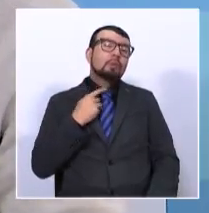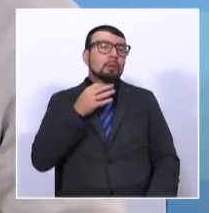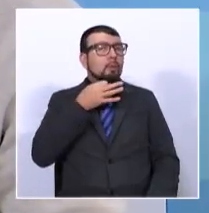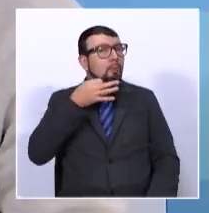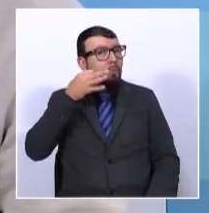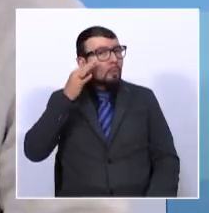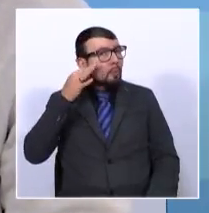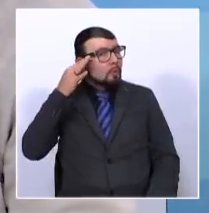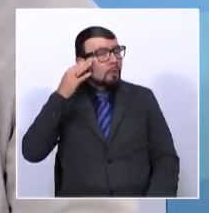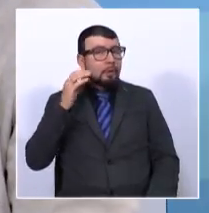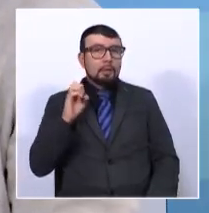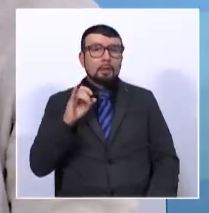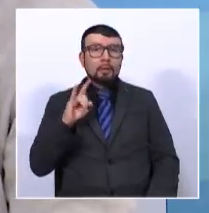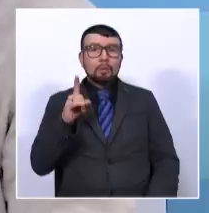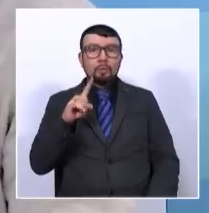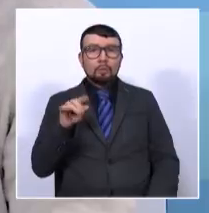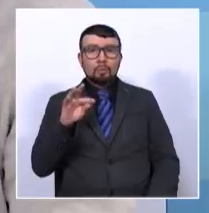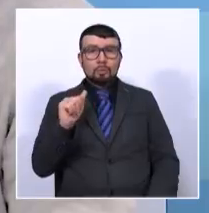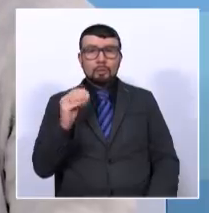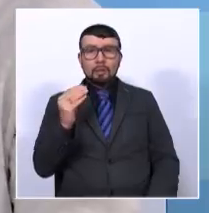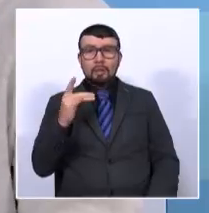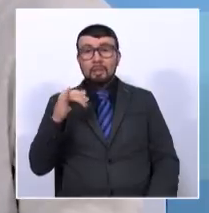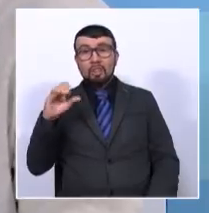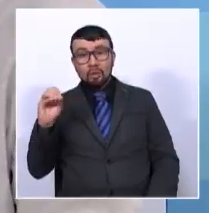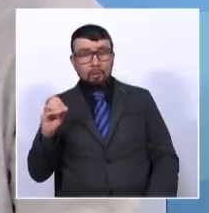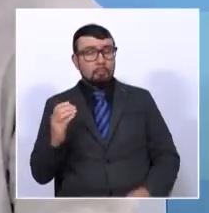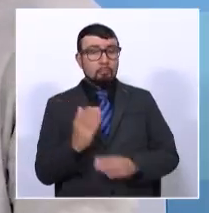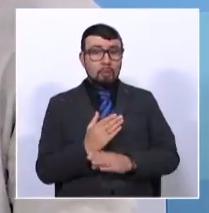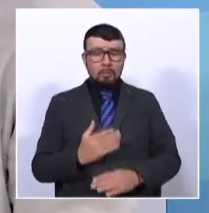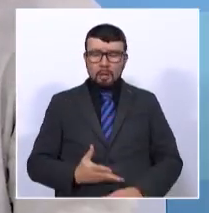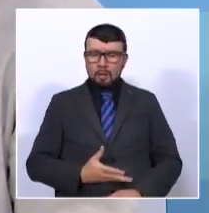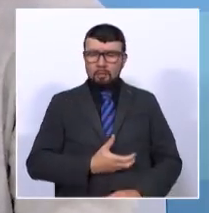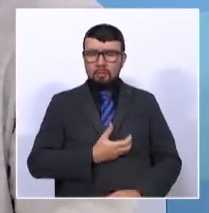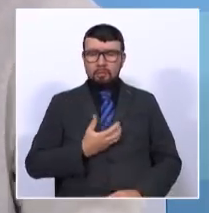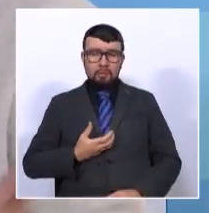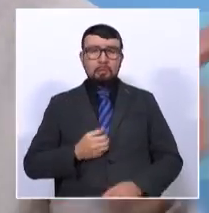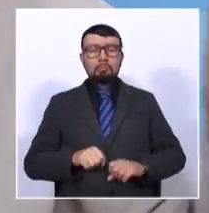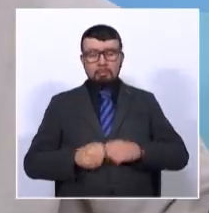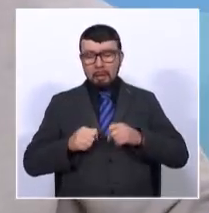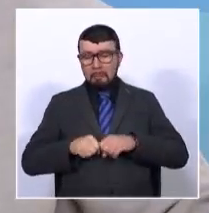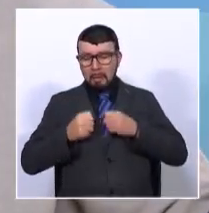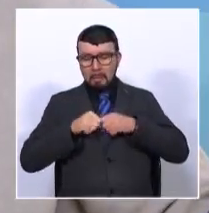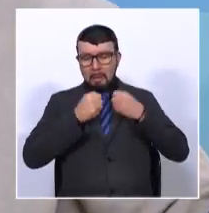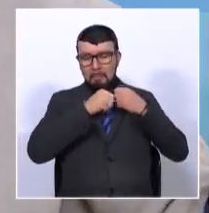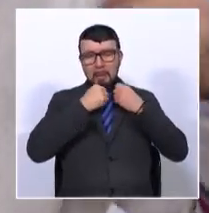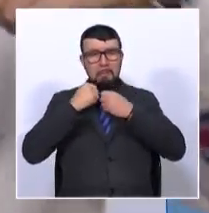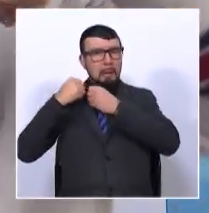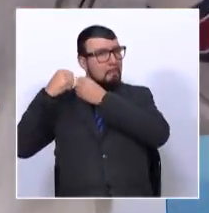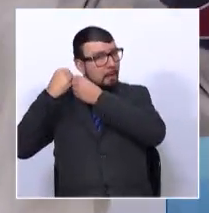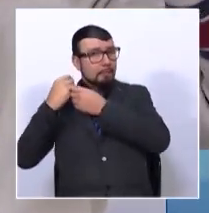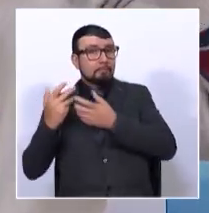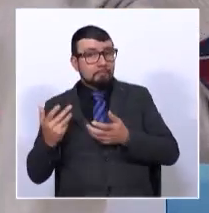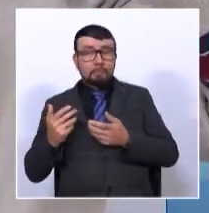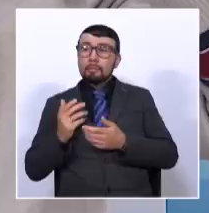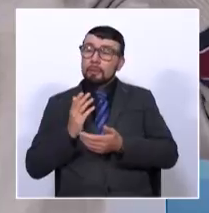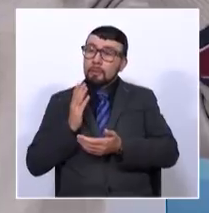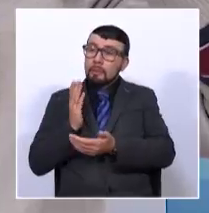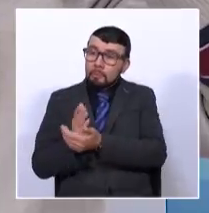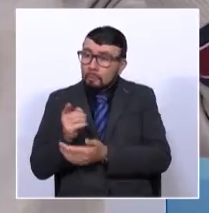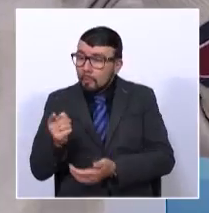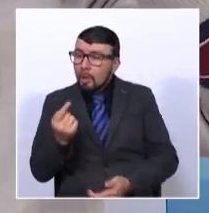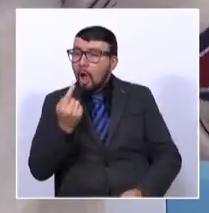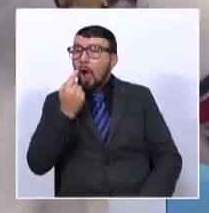Eustaquio. Y entonces, como un problema gástrico termina afectando todo esto. Por eso, como él dijo, hay que hacer una